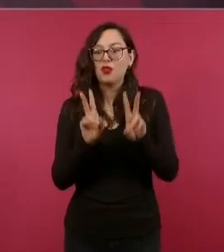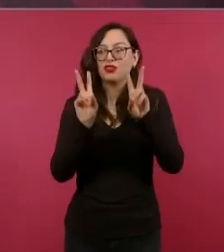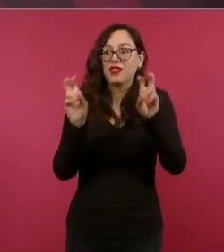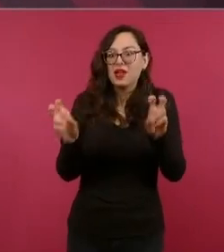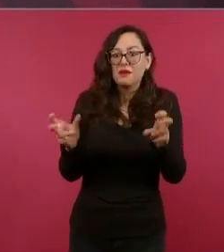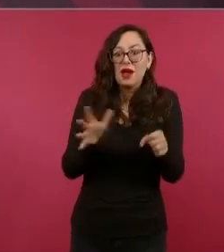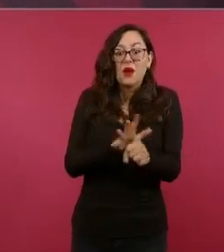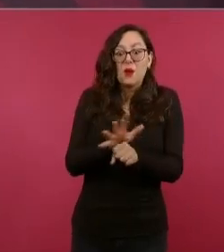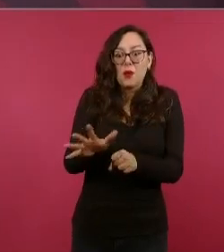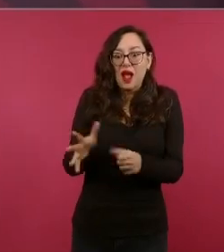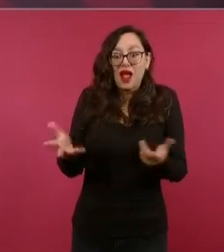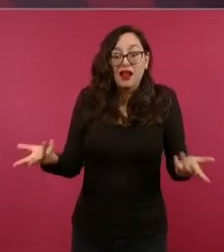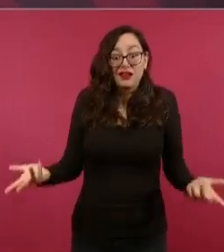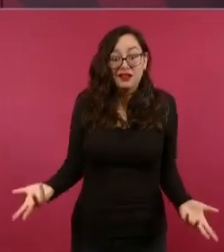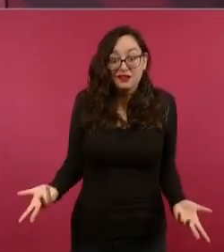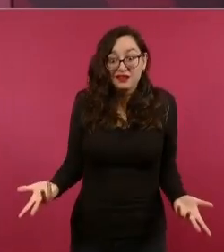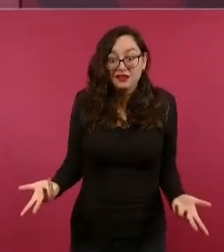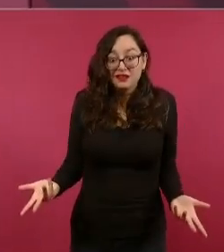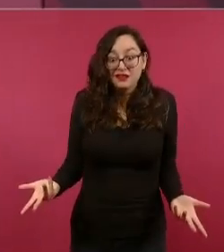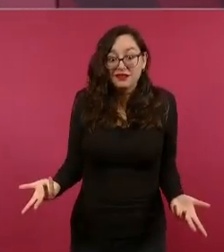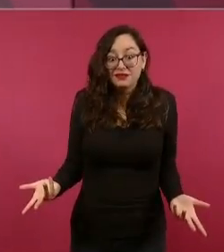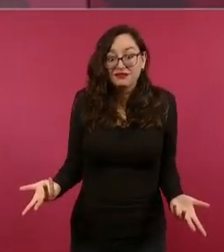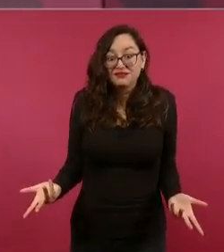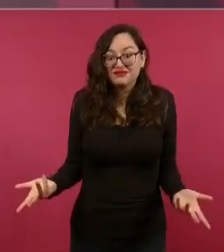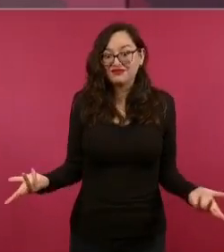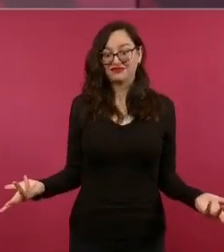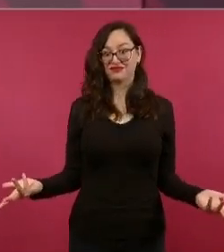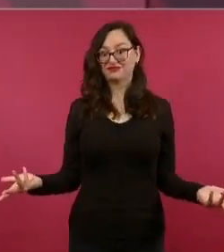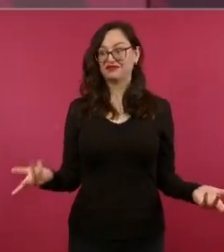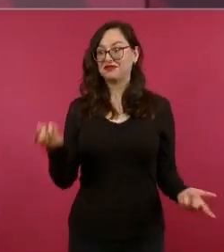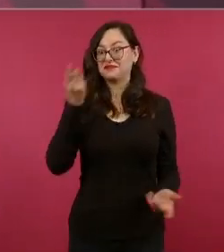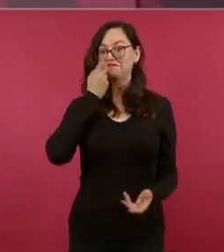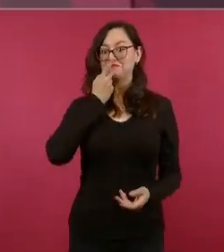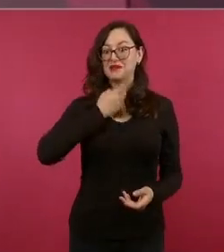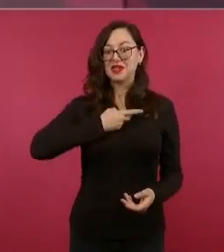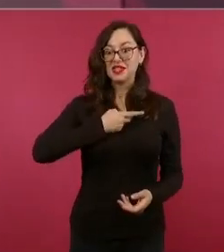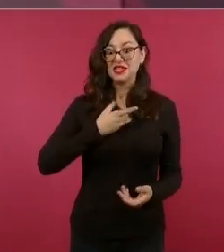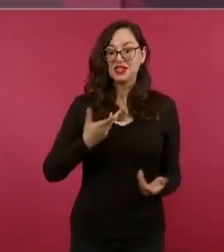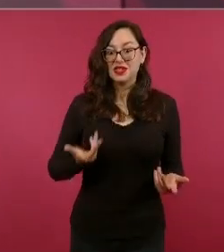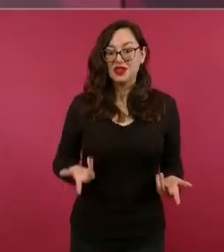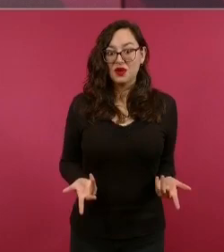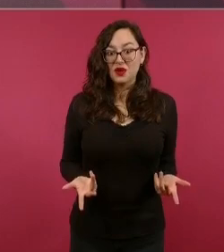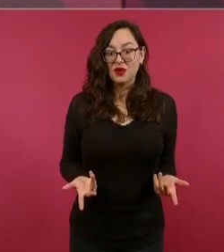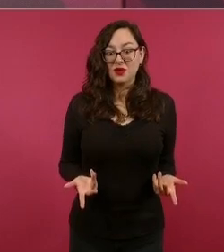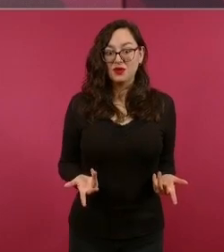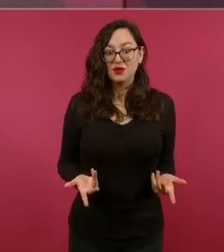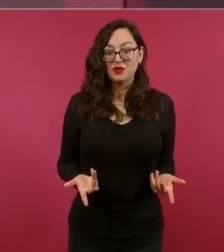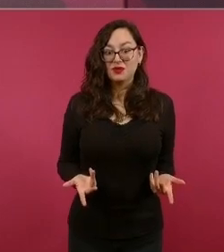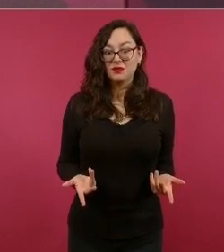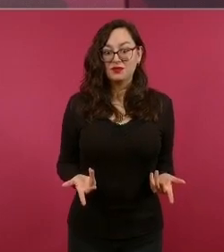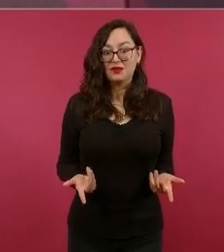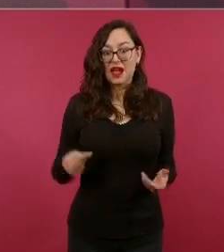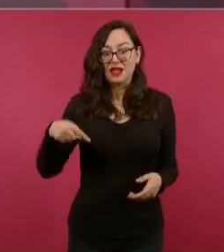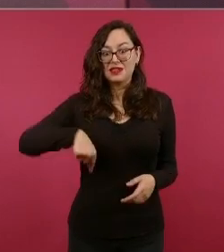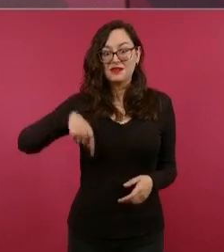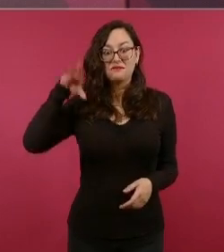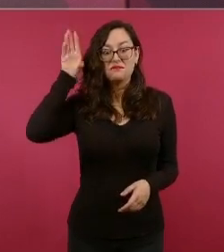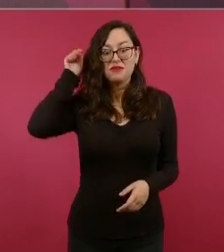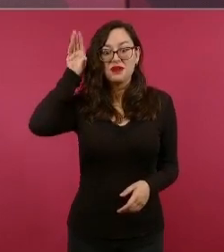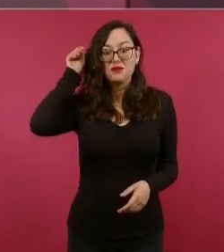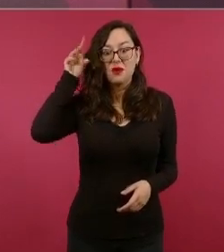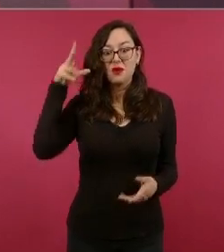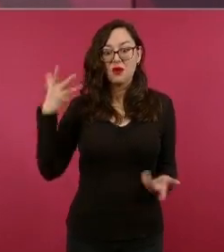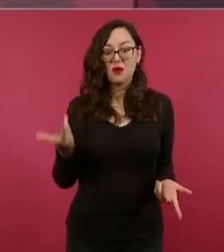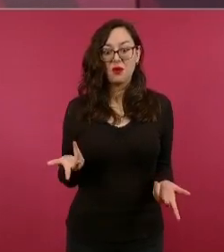editar algo que se lleva a cabo en vivo?